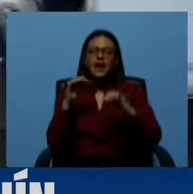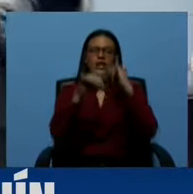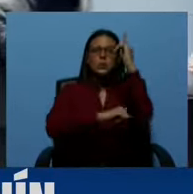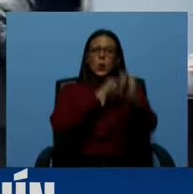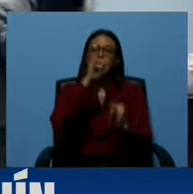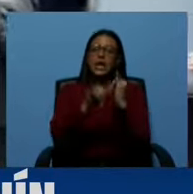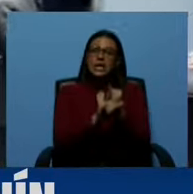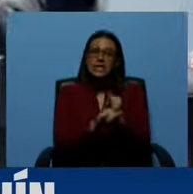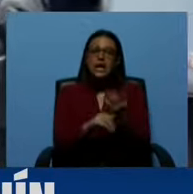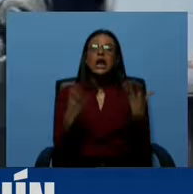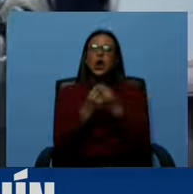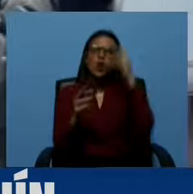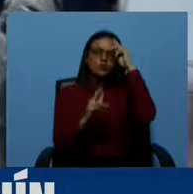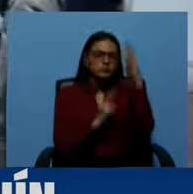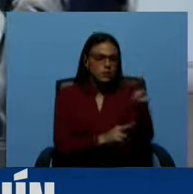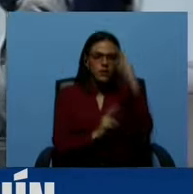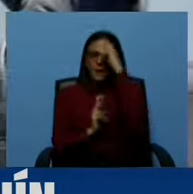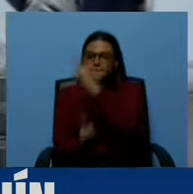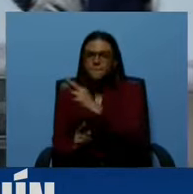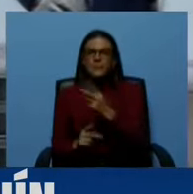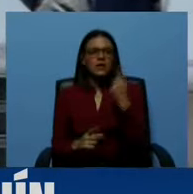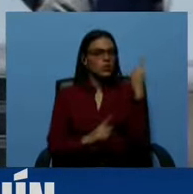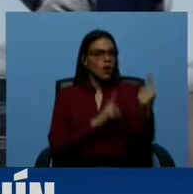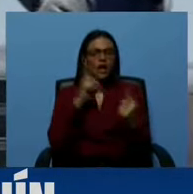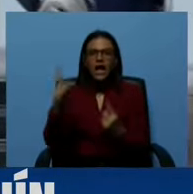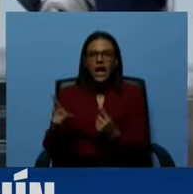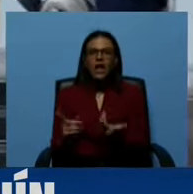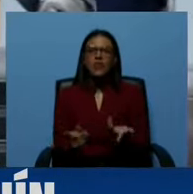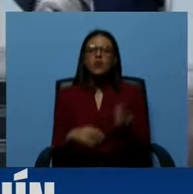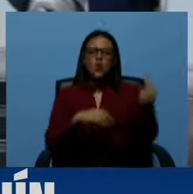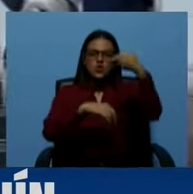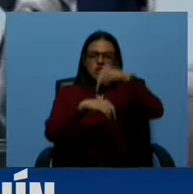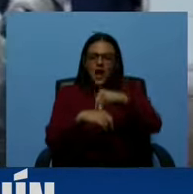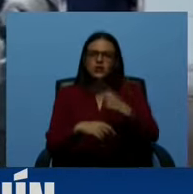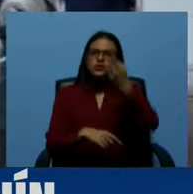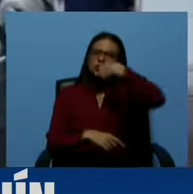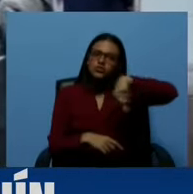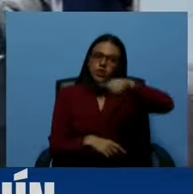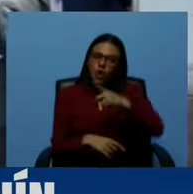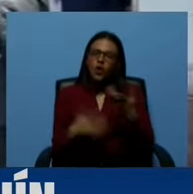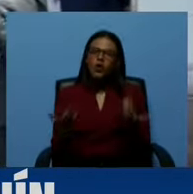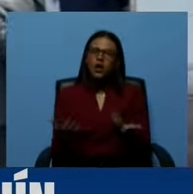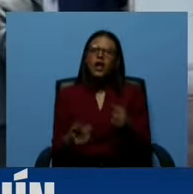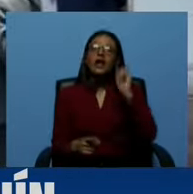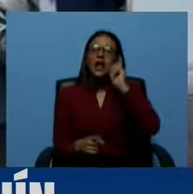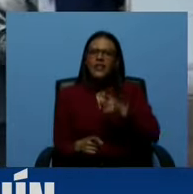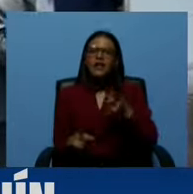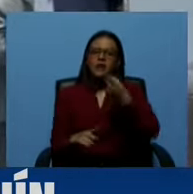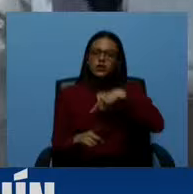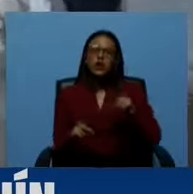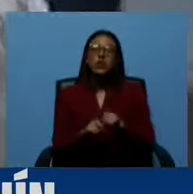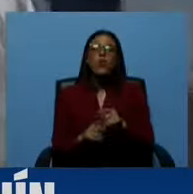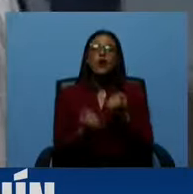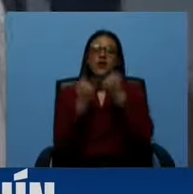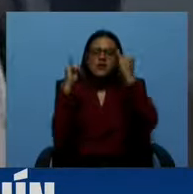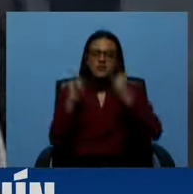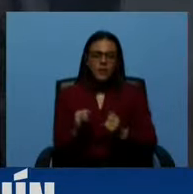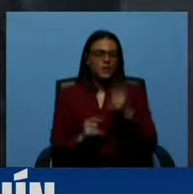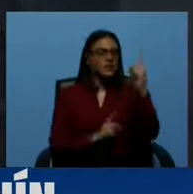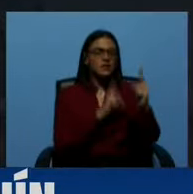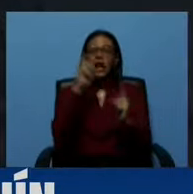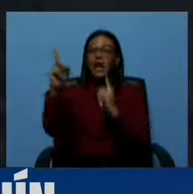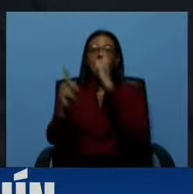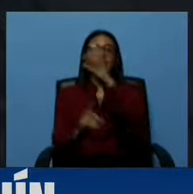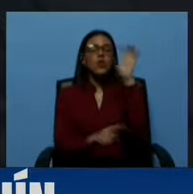enmarcadas en el respeto de las naciones soberanas, enmarcadas en lo que debe ser el derecho a la autodeterminación. Hoy